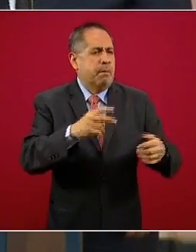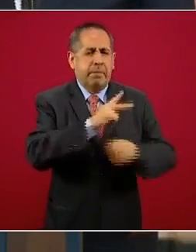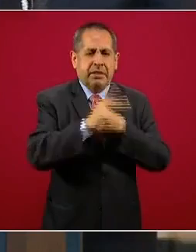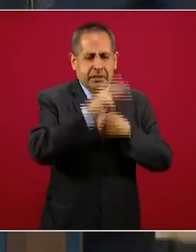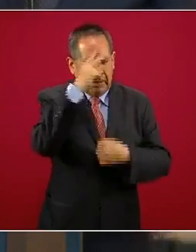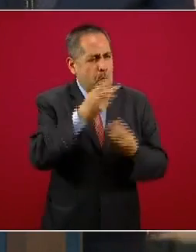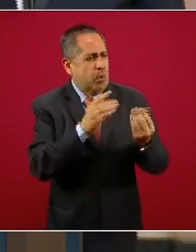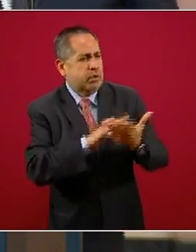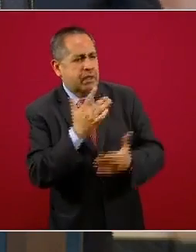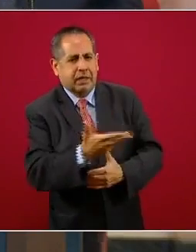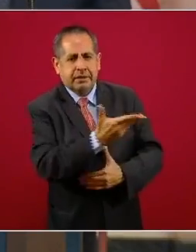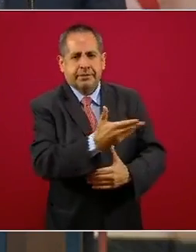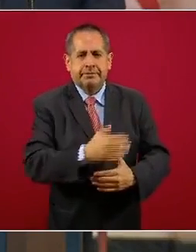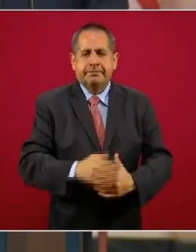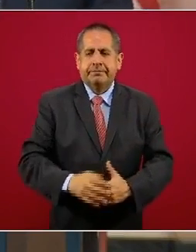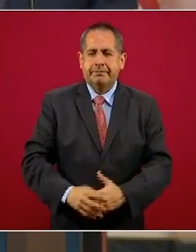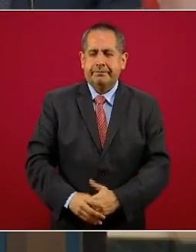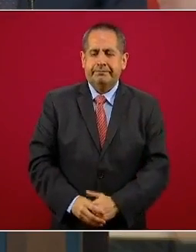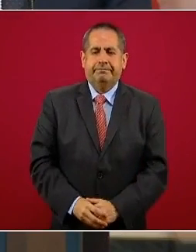gracias.